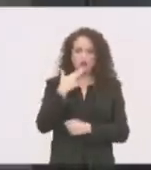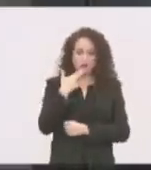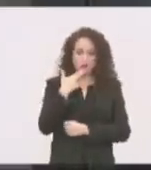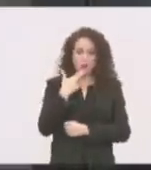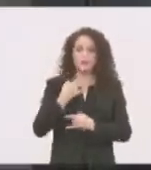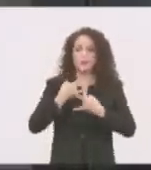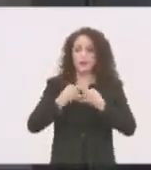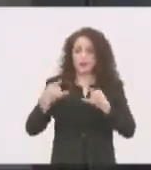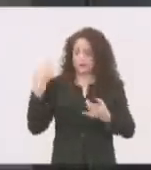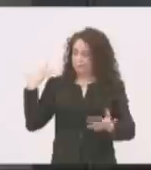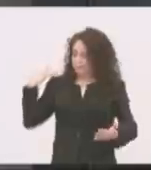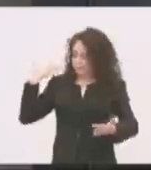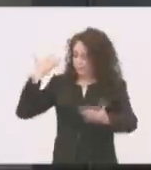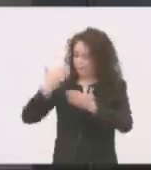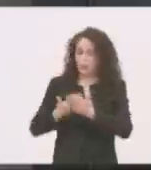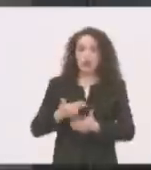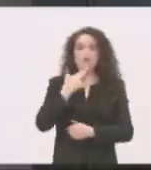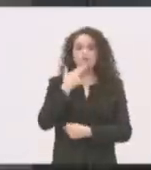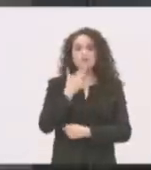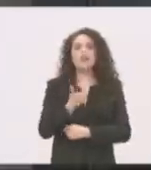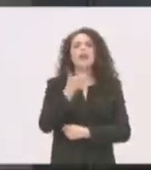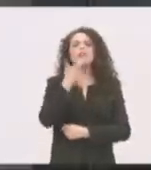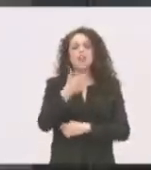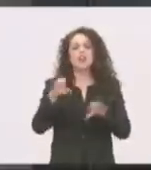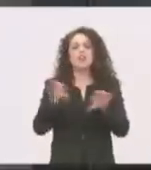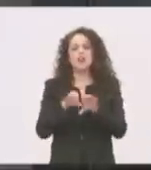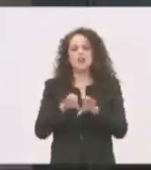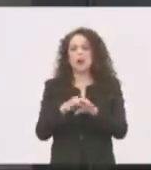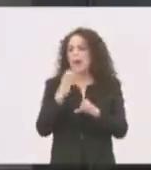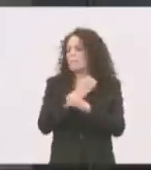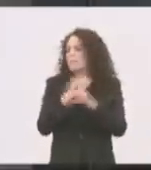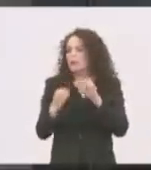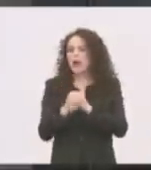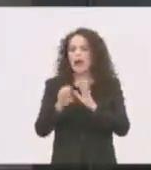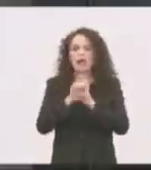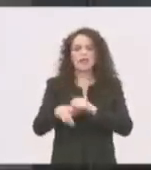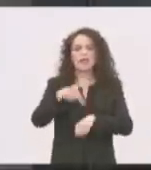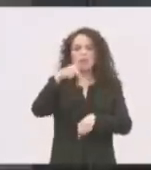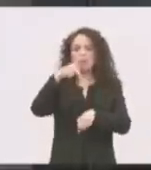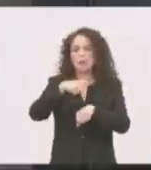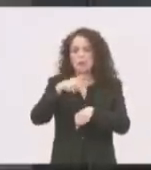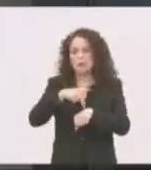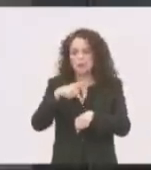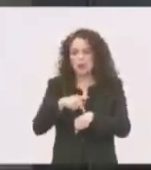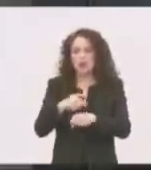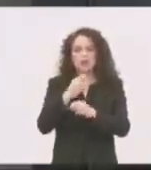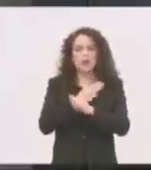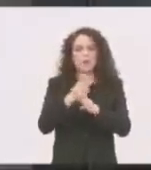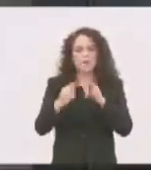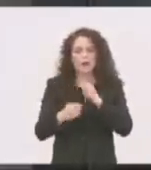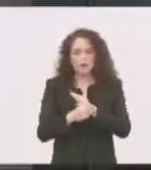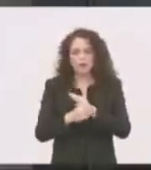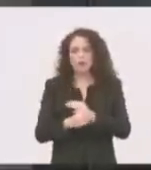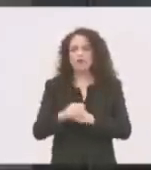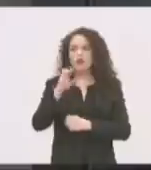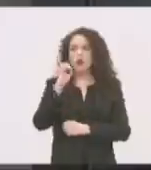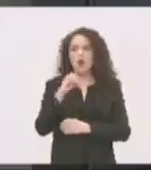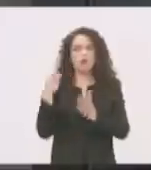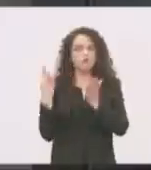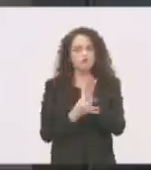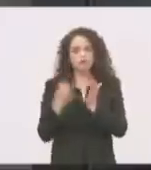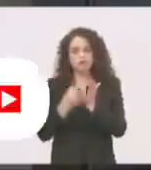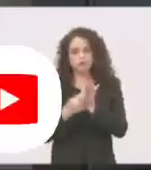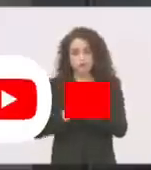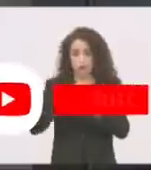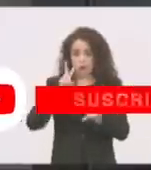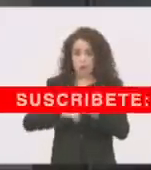sociedades utilizaron como dinero diversos objetos, ya sea piedras, materias primas, objetos ornamentales o metales